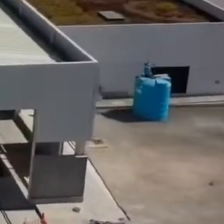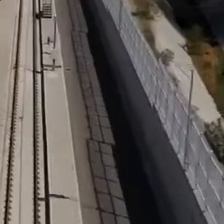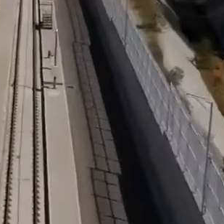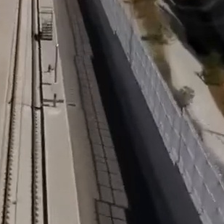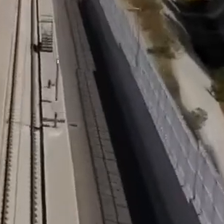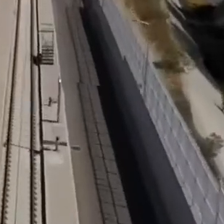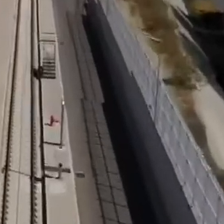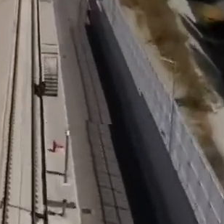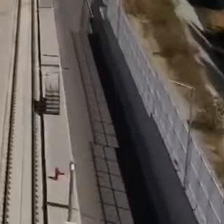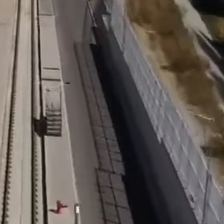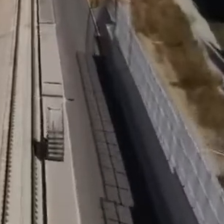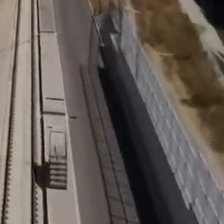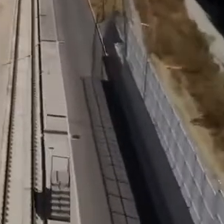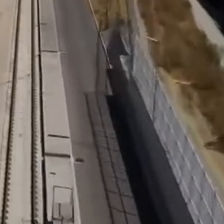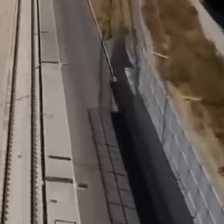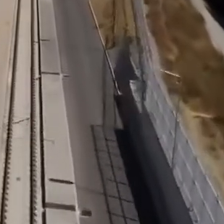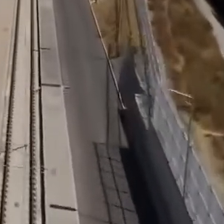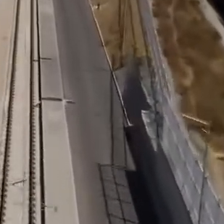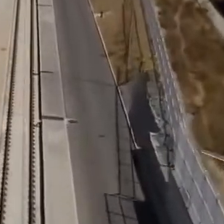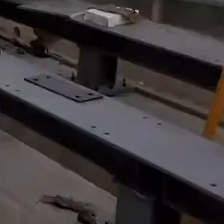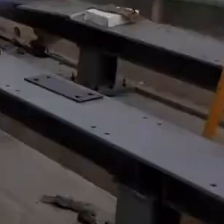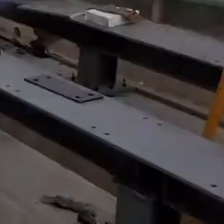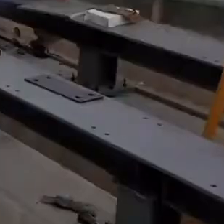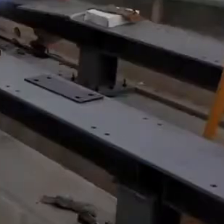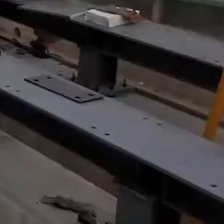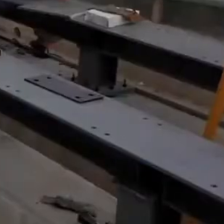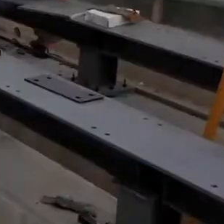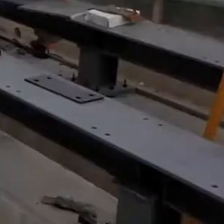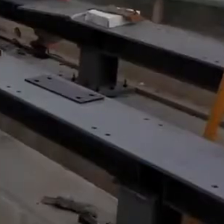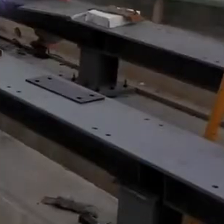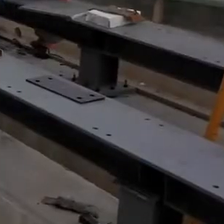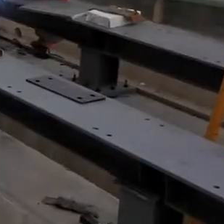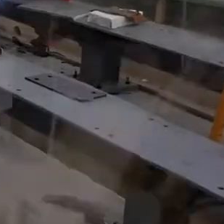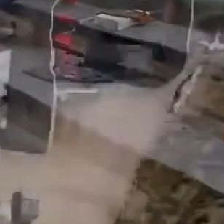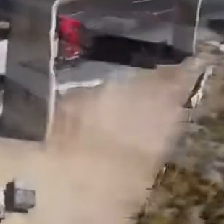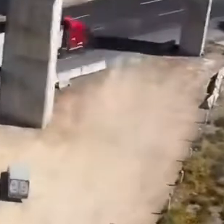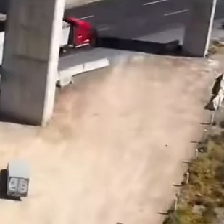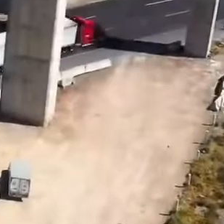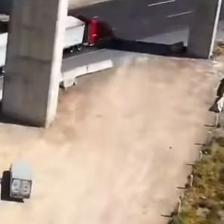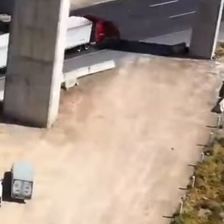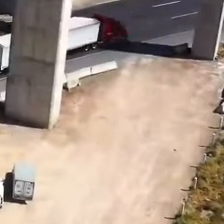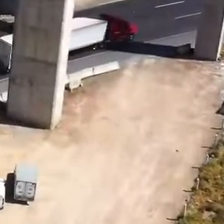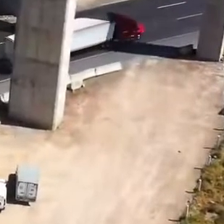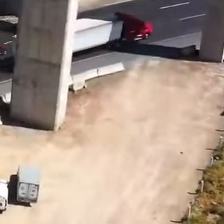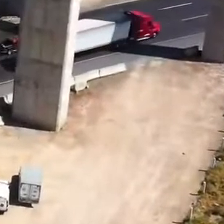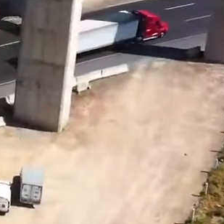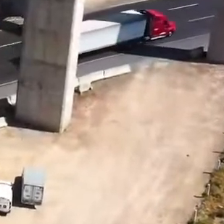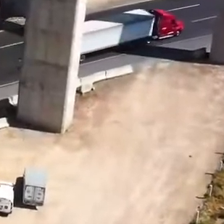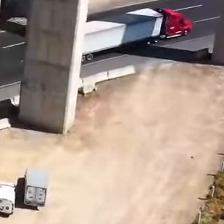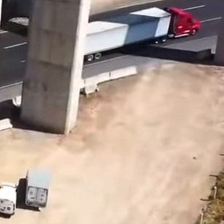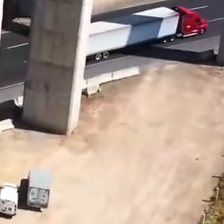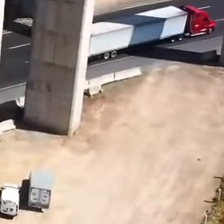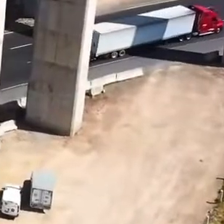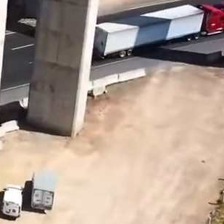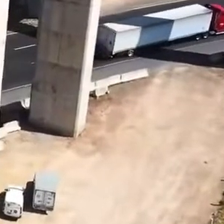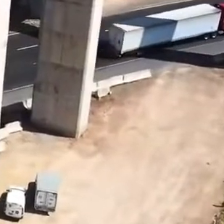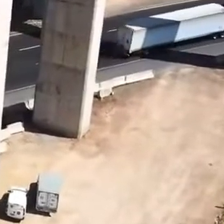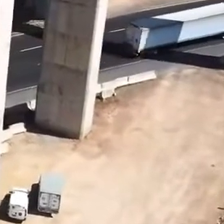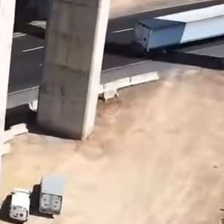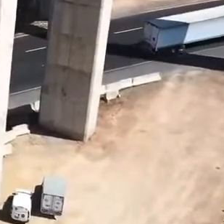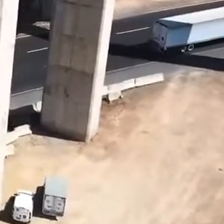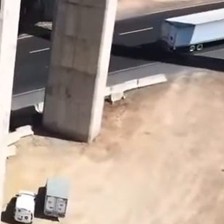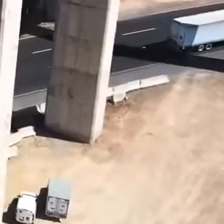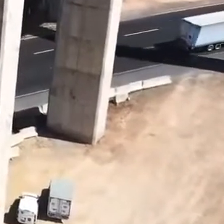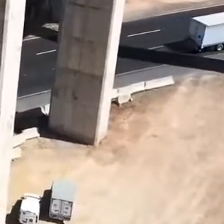e instalaciones al interior de las naves del torno rodero, pintura y túnel de lavado. Viaducto 2. Se construyen los últimos